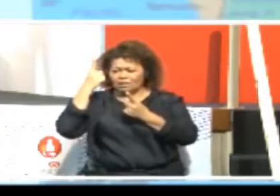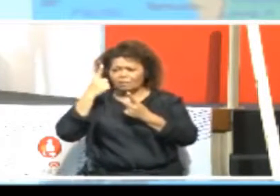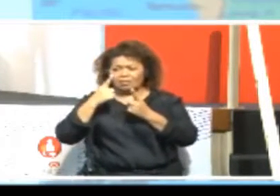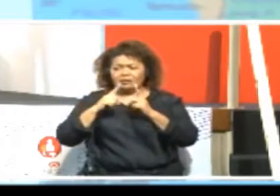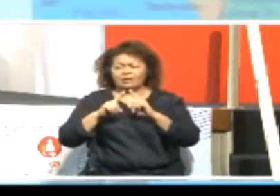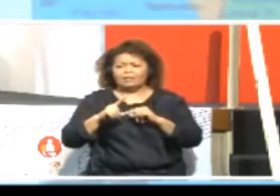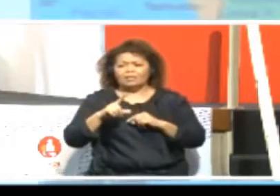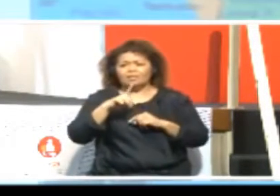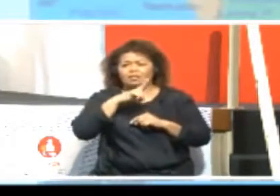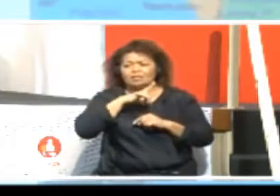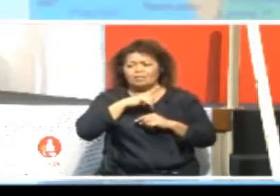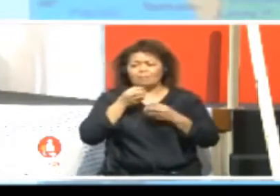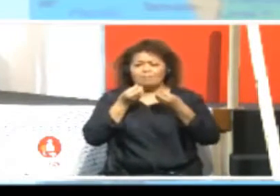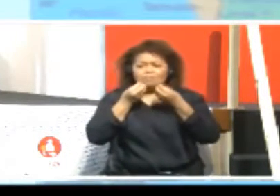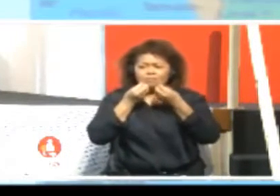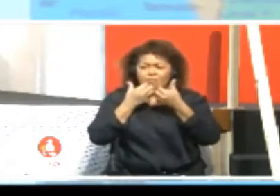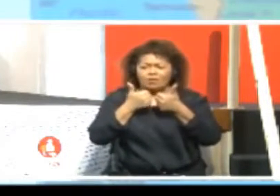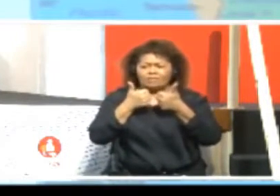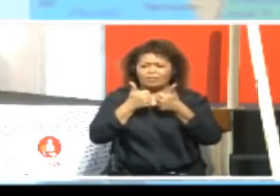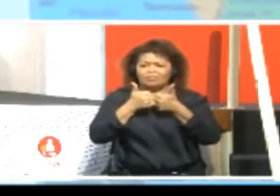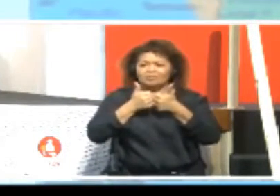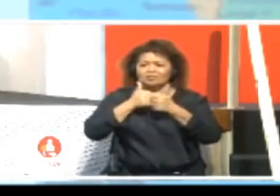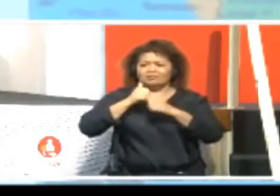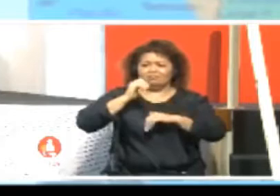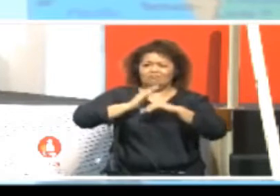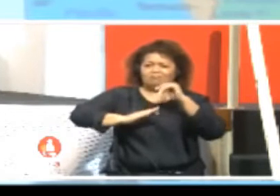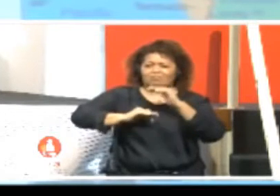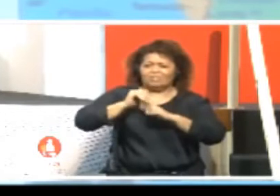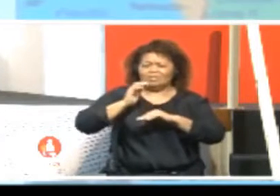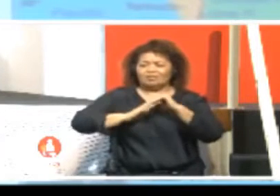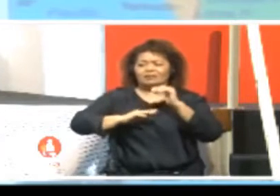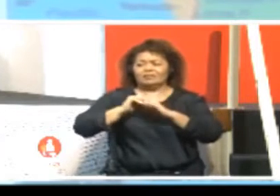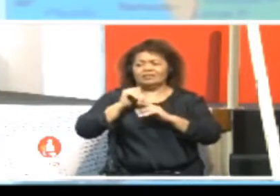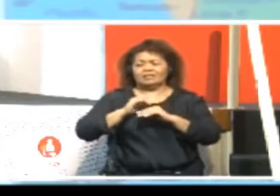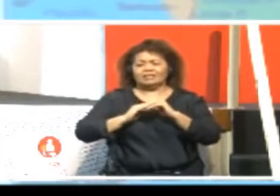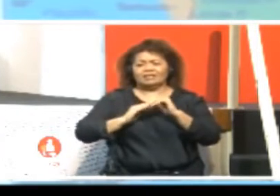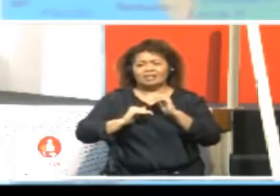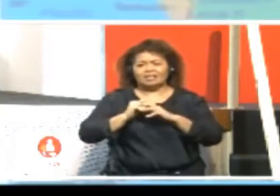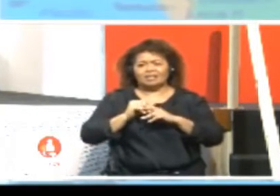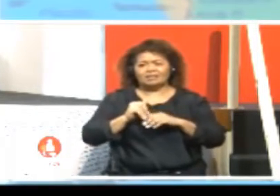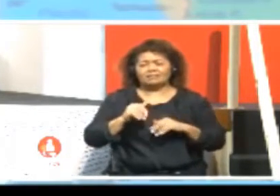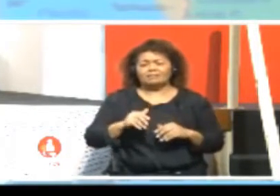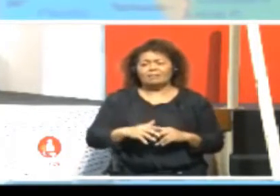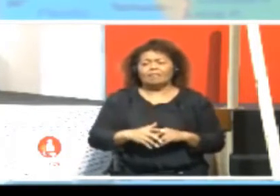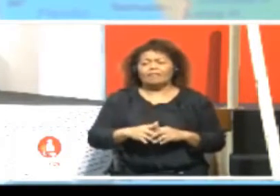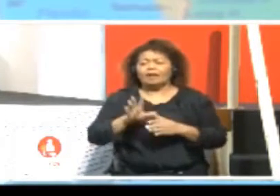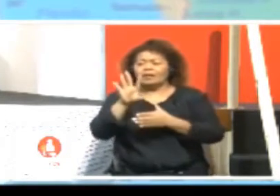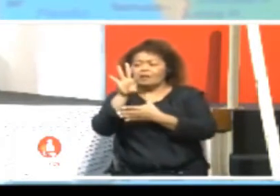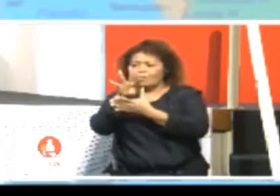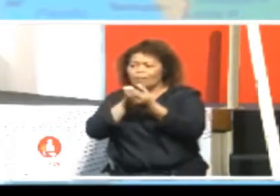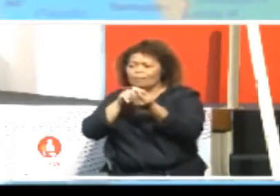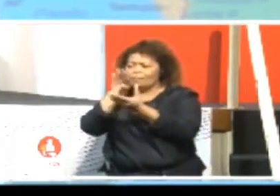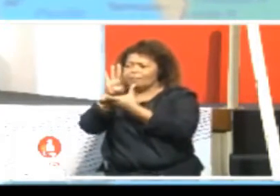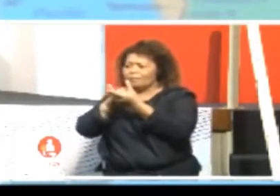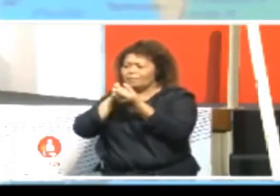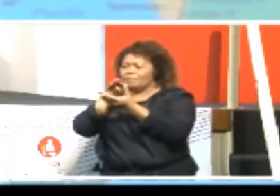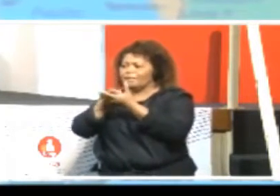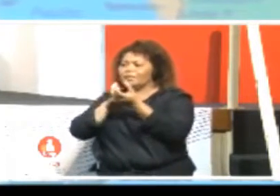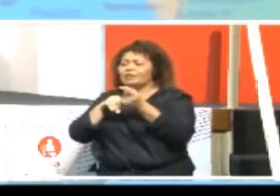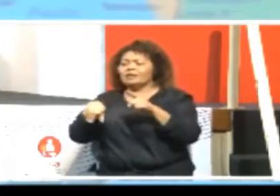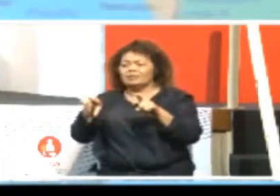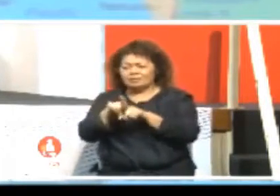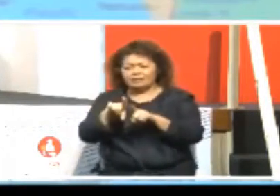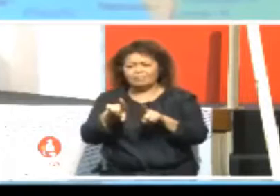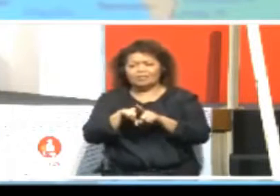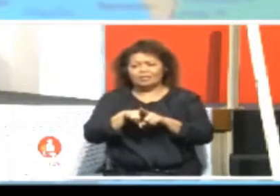y todos los países en Latinoamérica tendemos a copiarle lo que Chile hace. Entonces, quise mirar qué estaba haciendo Chile en términos